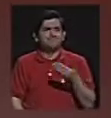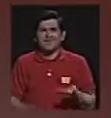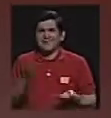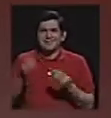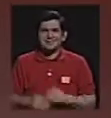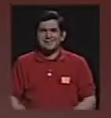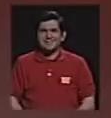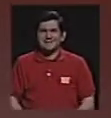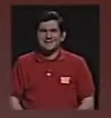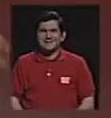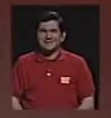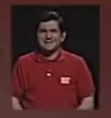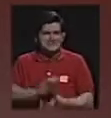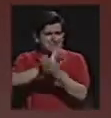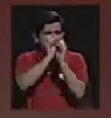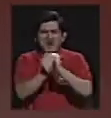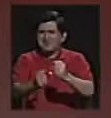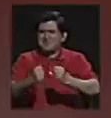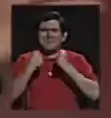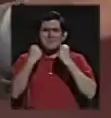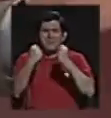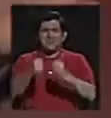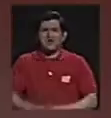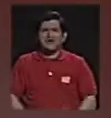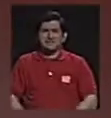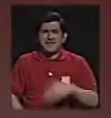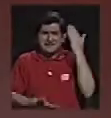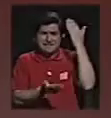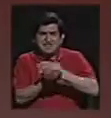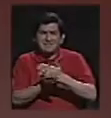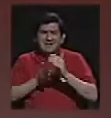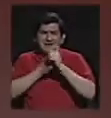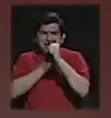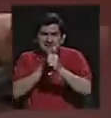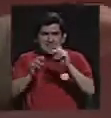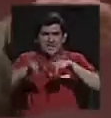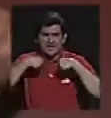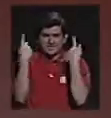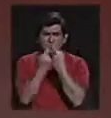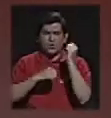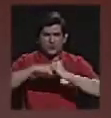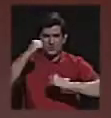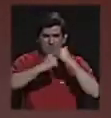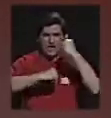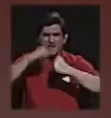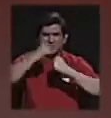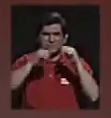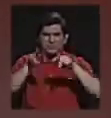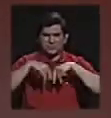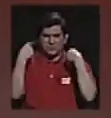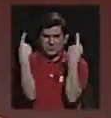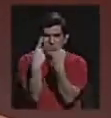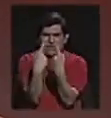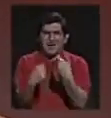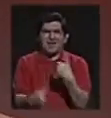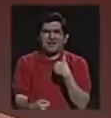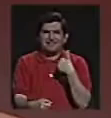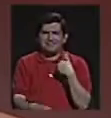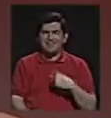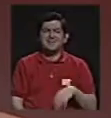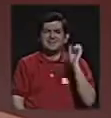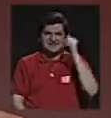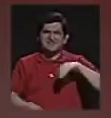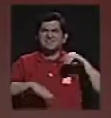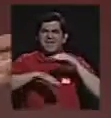exceso en el cambio y en el cortar liderazgos partidarios en su estructura partidaria tuvo